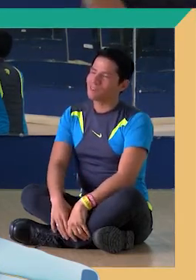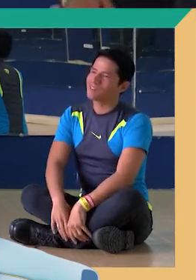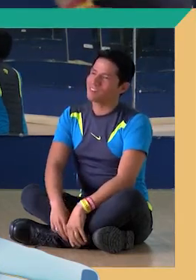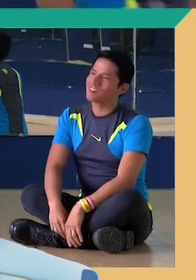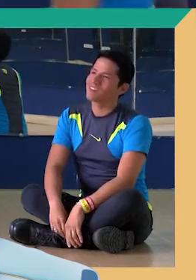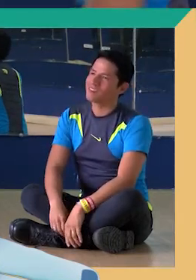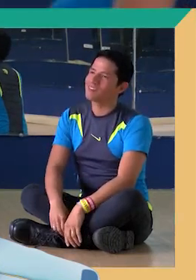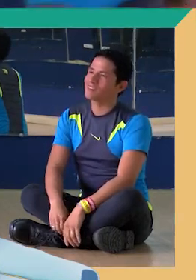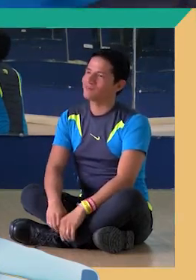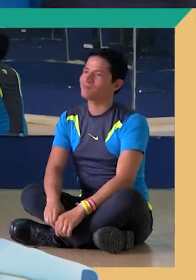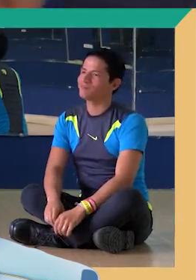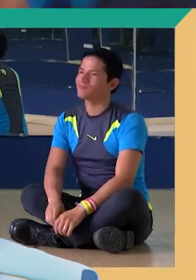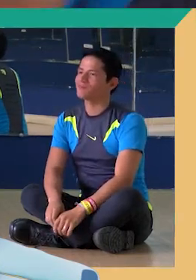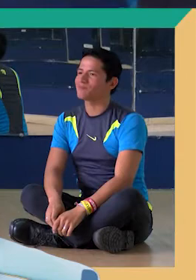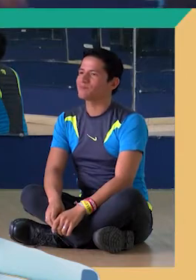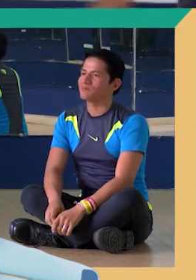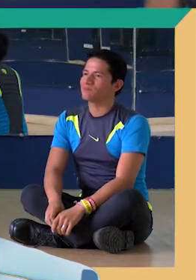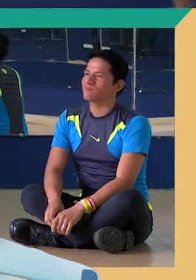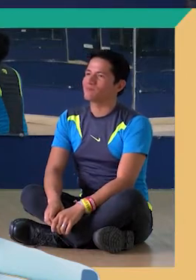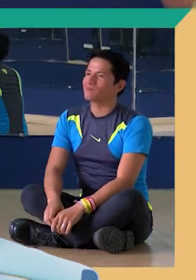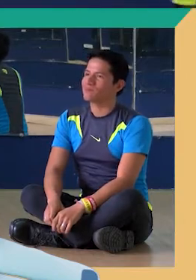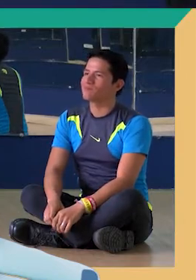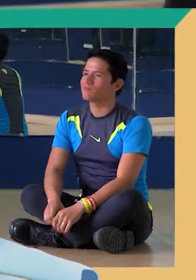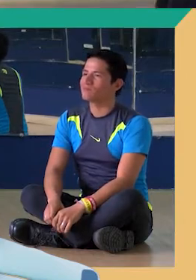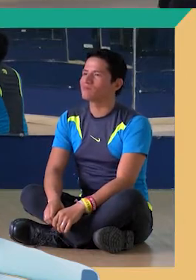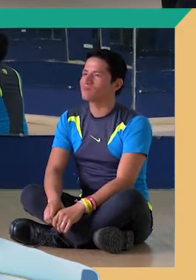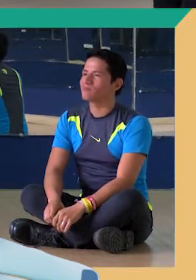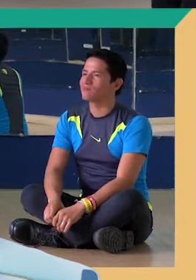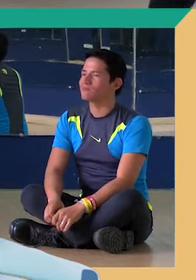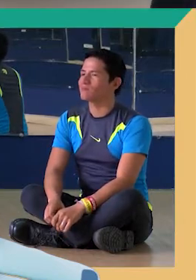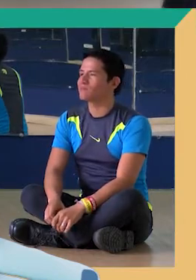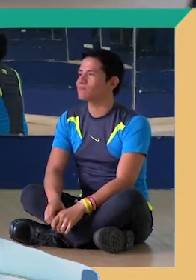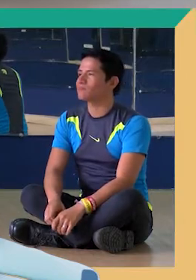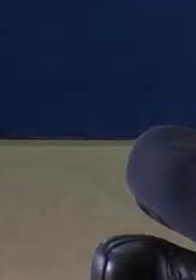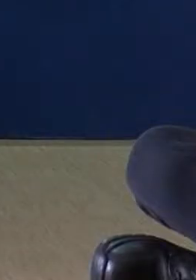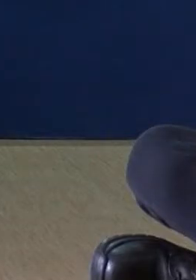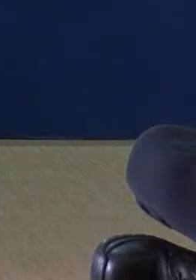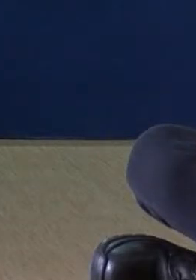los bajos de la música, y esos son los que me dan el ritmo para bailar.